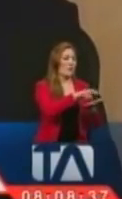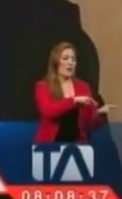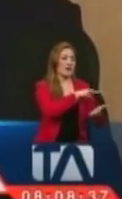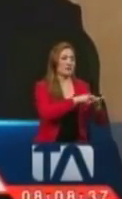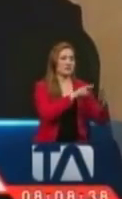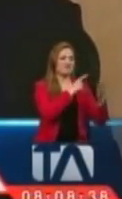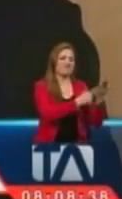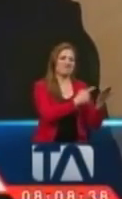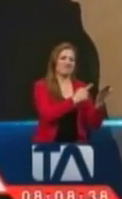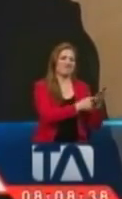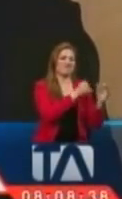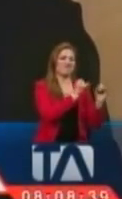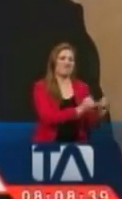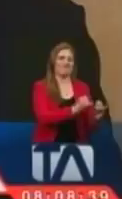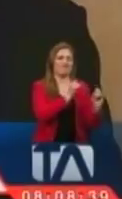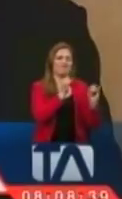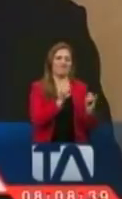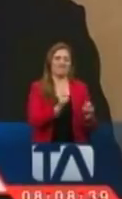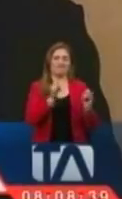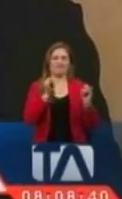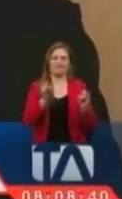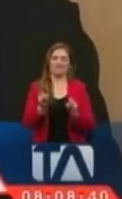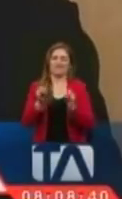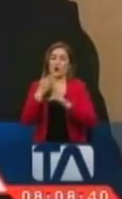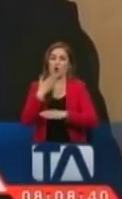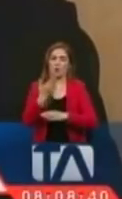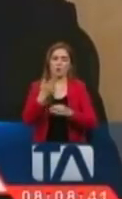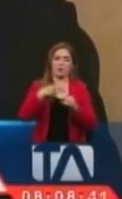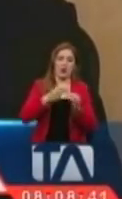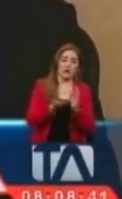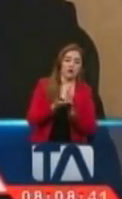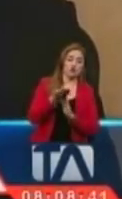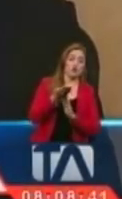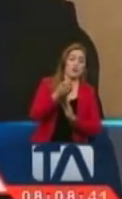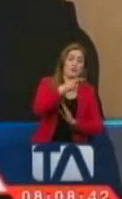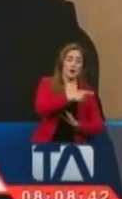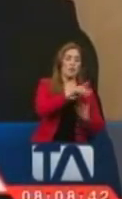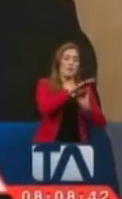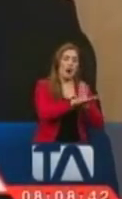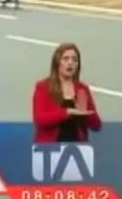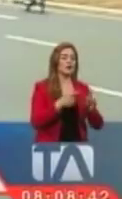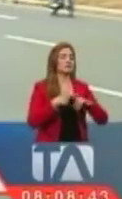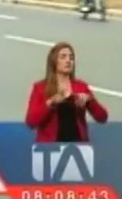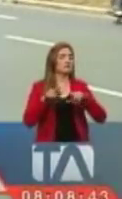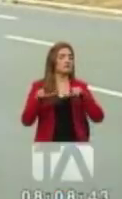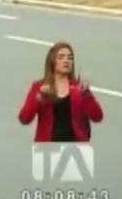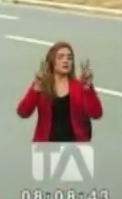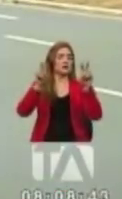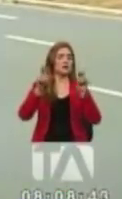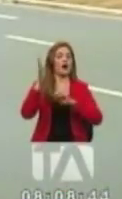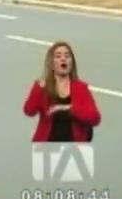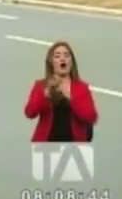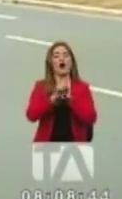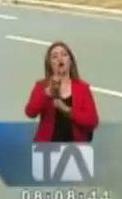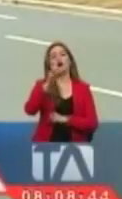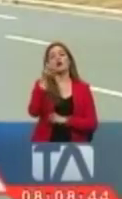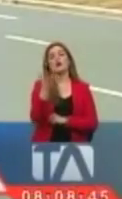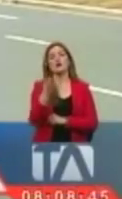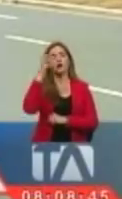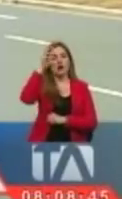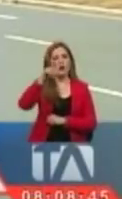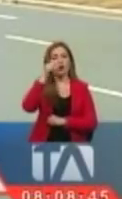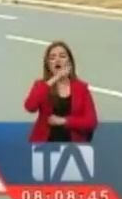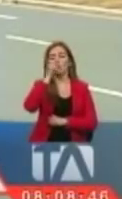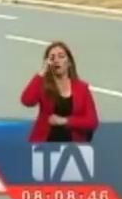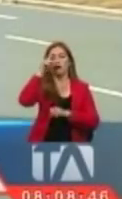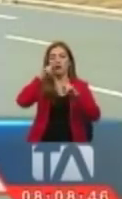caso por caso y ver cómo se puede compensar una afectación que podría haber en la competitividad en 2015 el gobierno de rafael correa